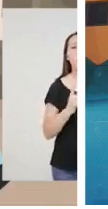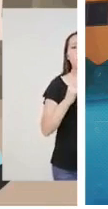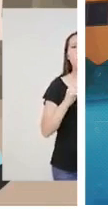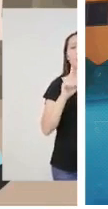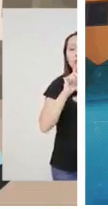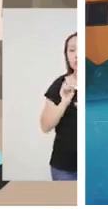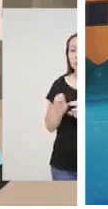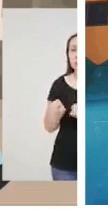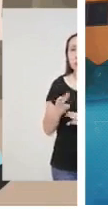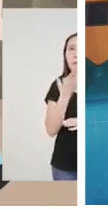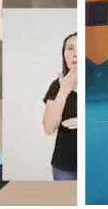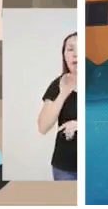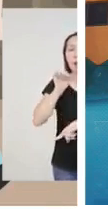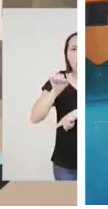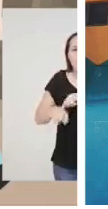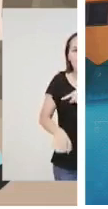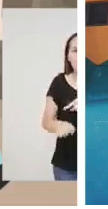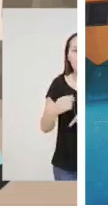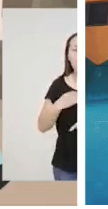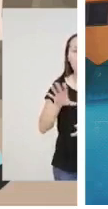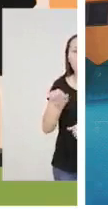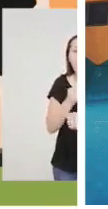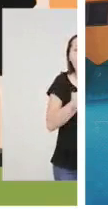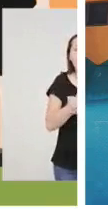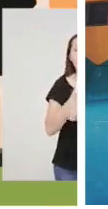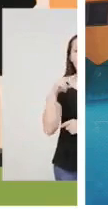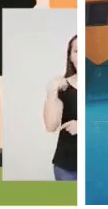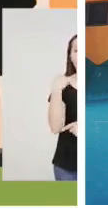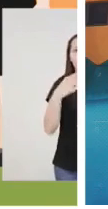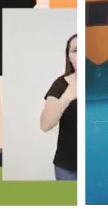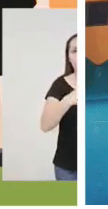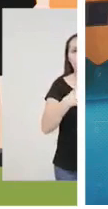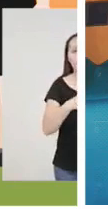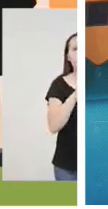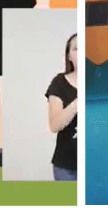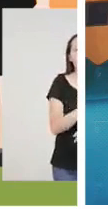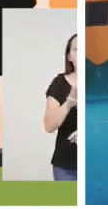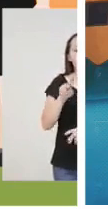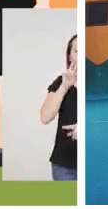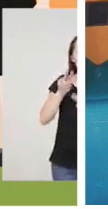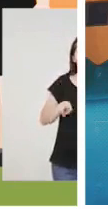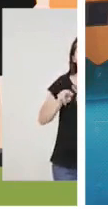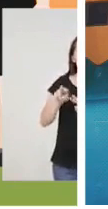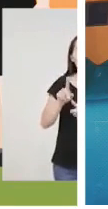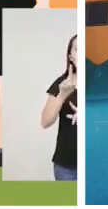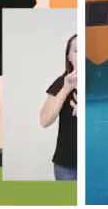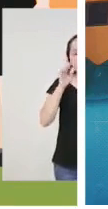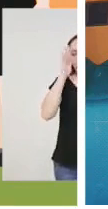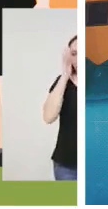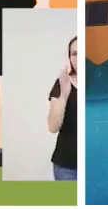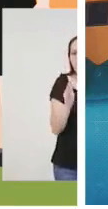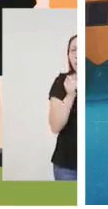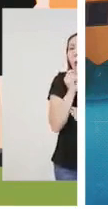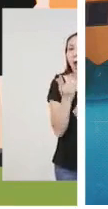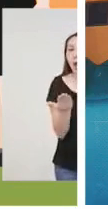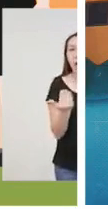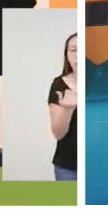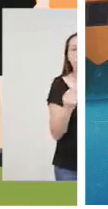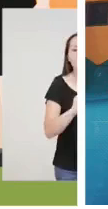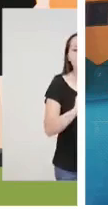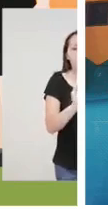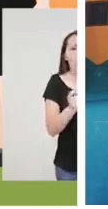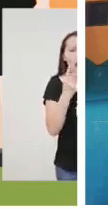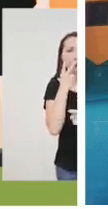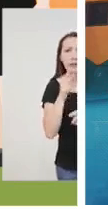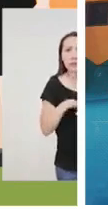relaciona bastante de la mano con la violencia intrafamiliar y la violencia en la pareja y la violencia al interior del hogar. Claudio